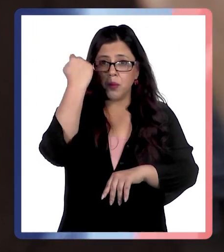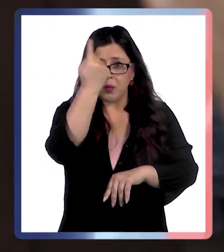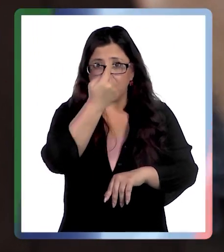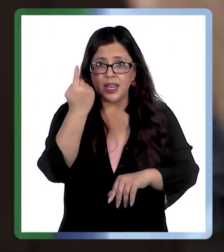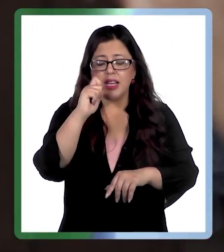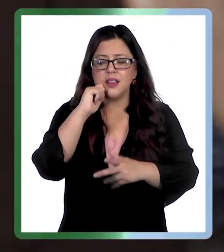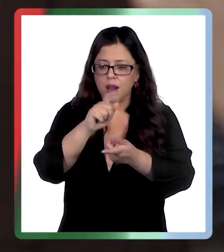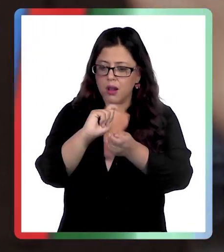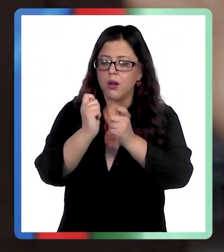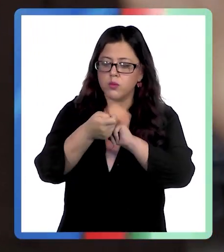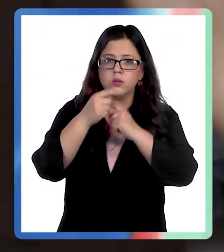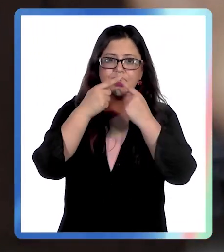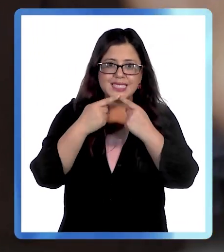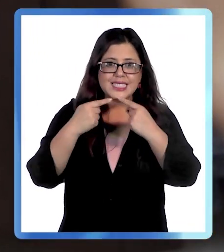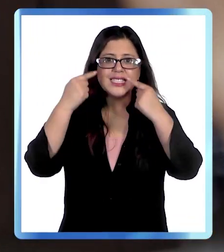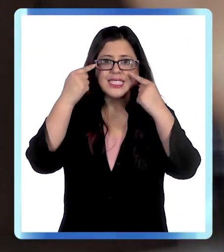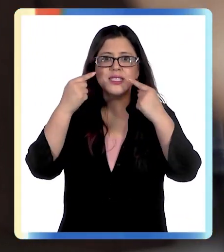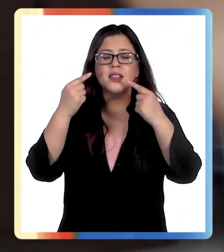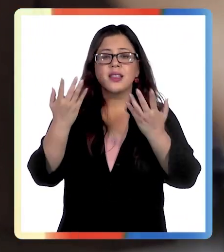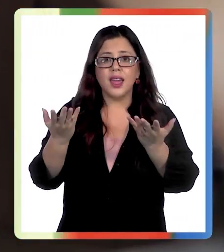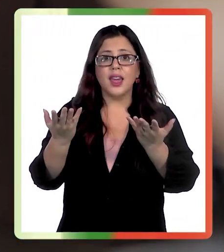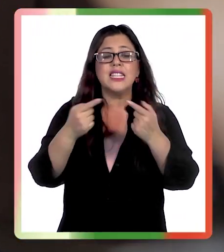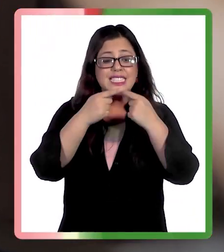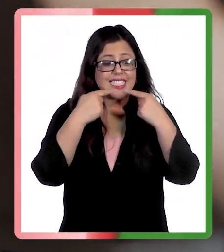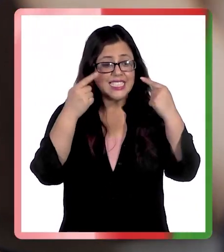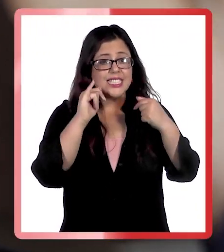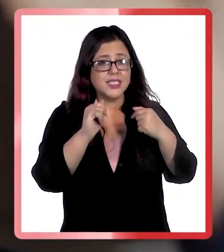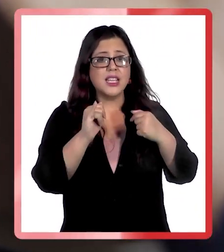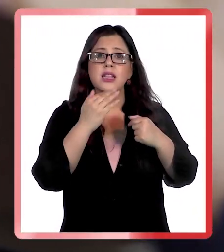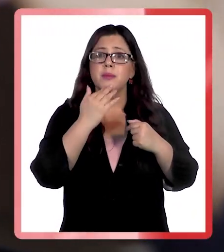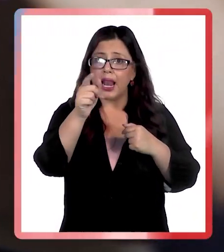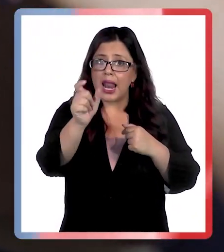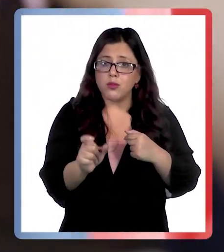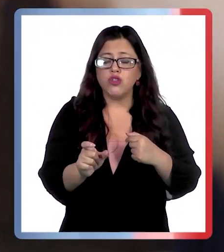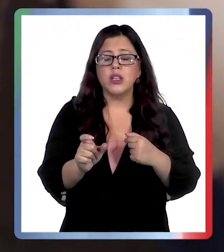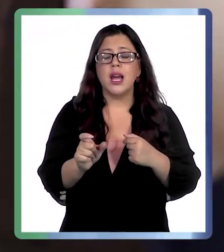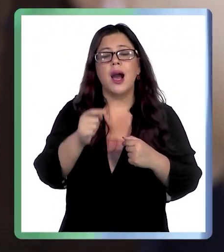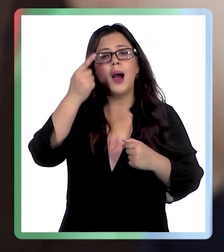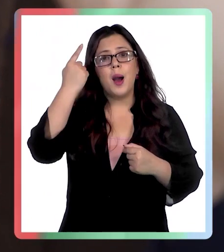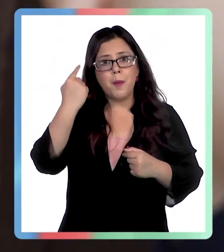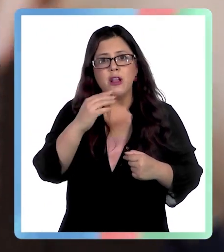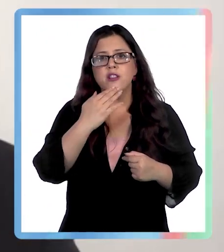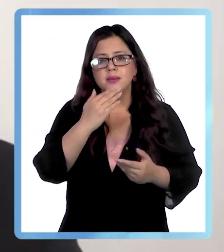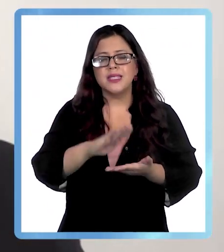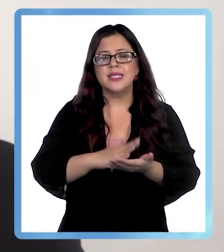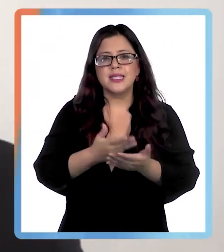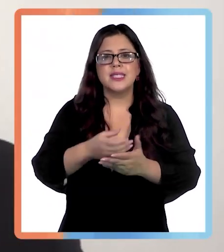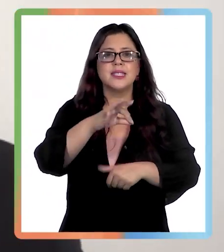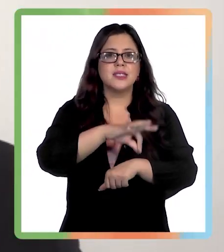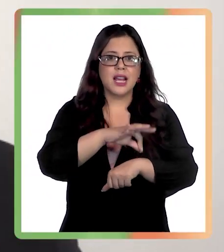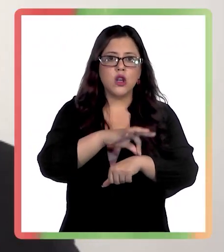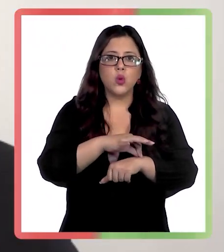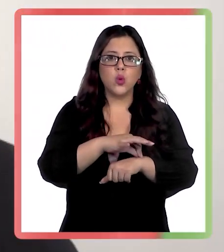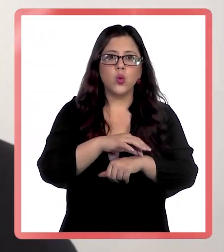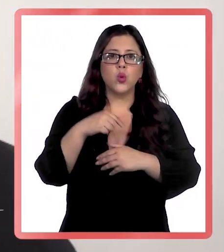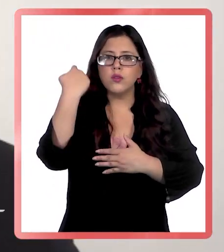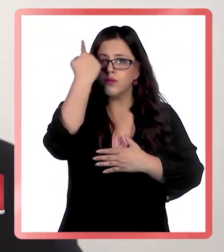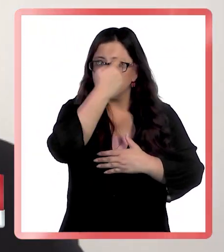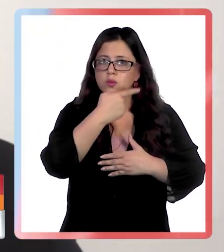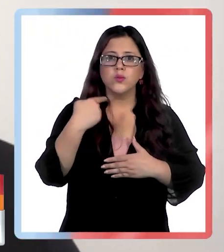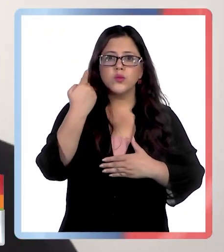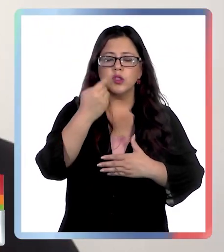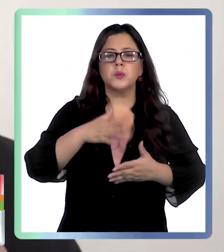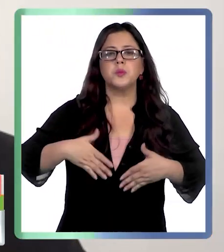clínica y le devolvemos La sonrisa no solo leos No solo le devolvemos La sonrisa sino que le devolvemos la salud la